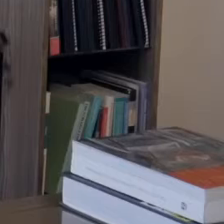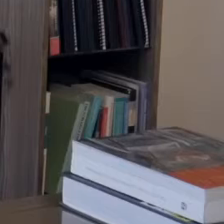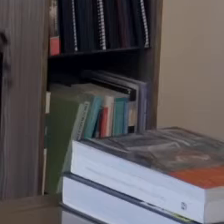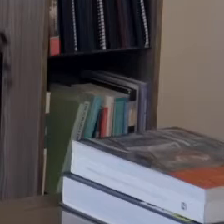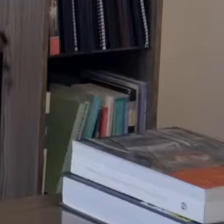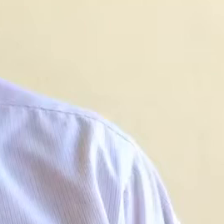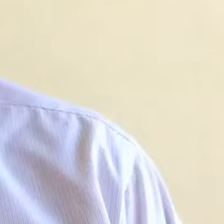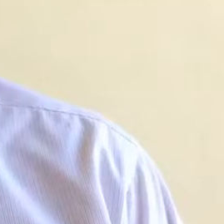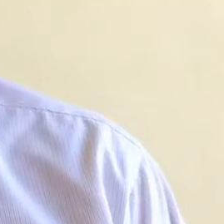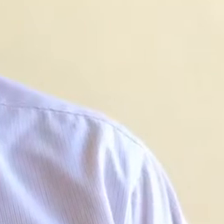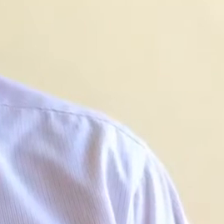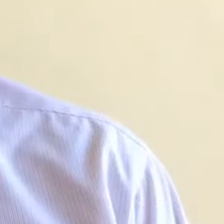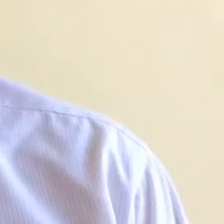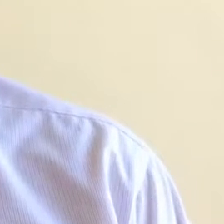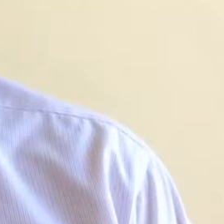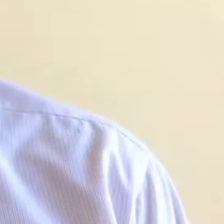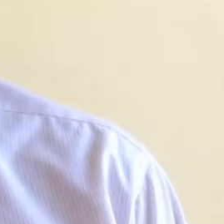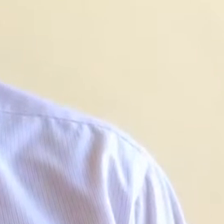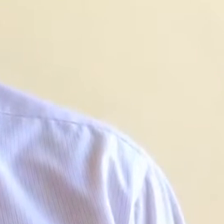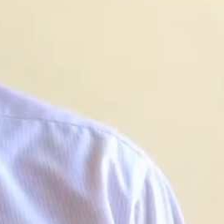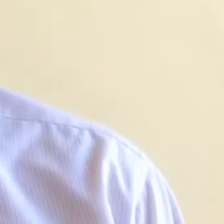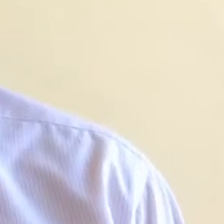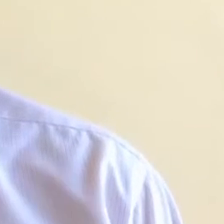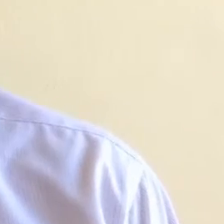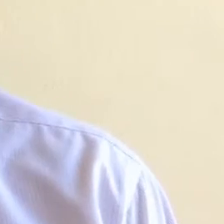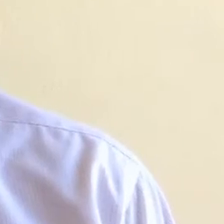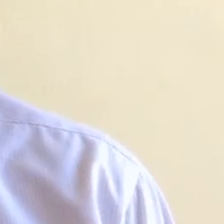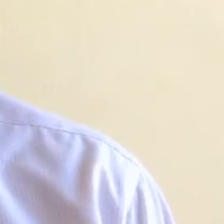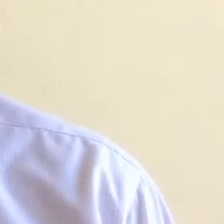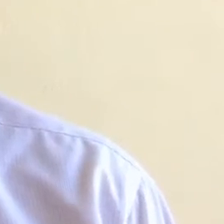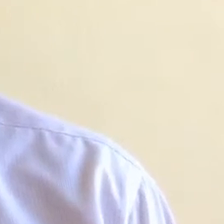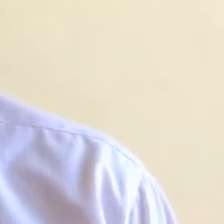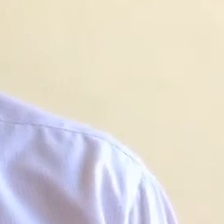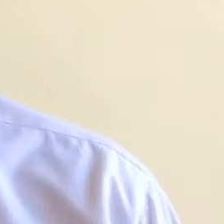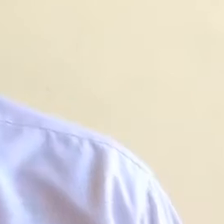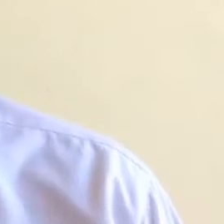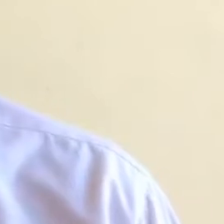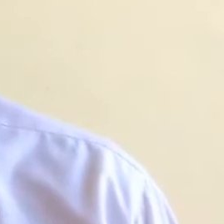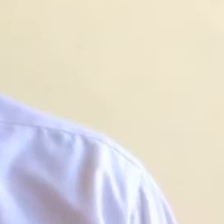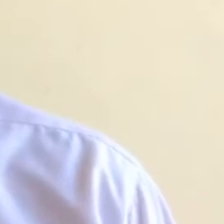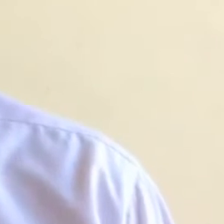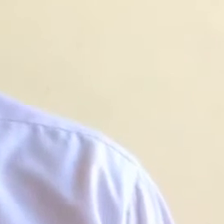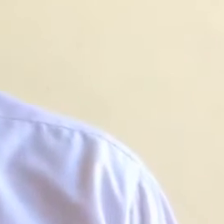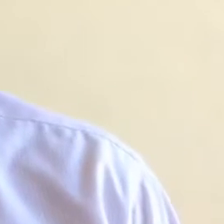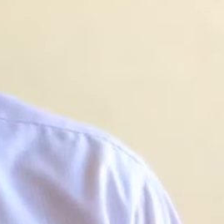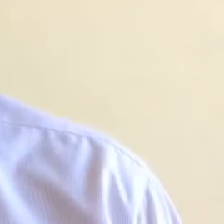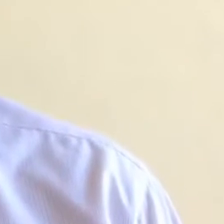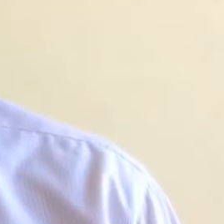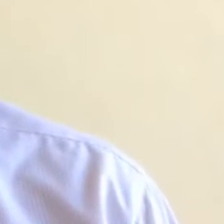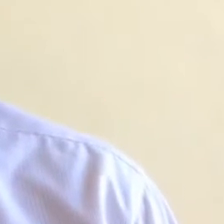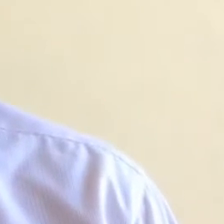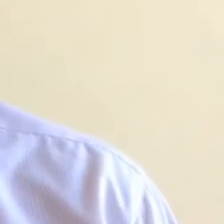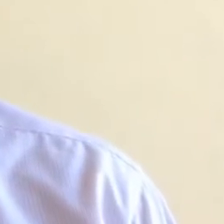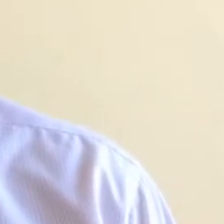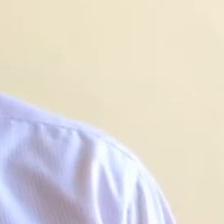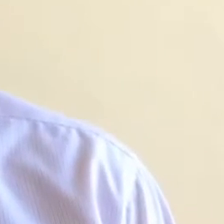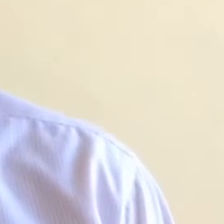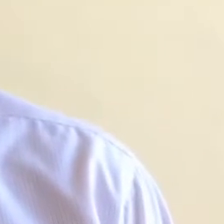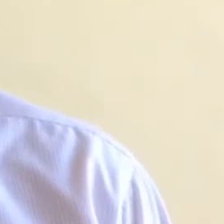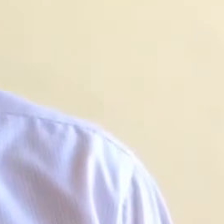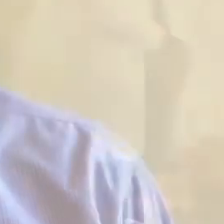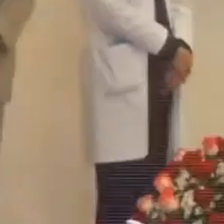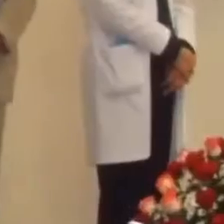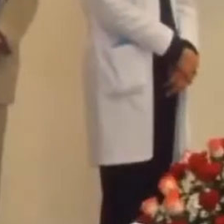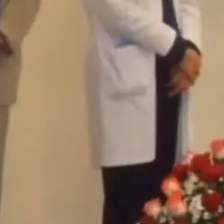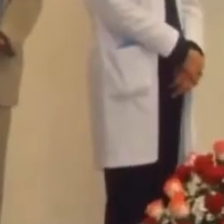ha dado. Es un gran estímulo a mi persona y a mi carrera profesional. Me siento muy feliz por el reconocimiento que